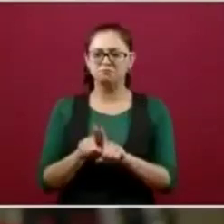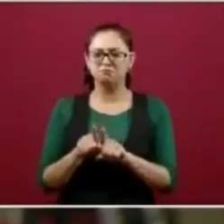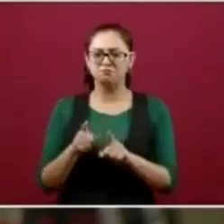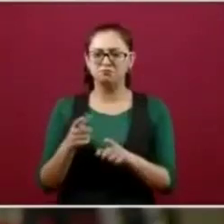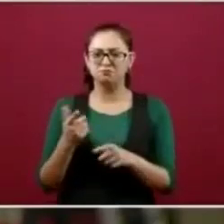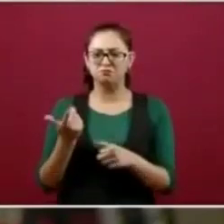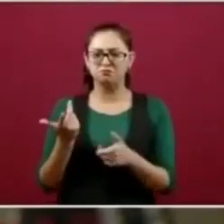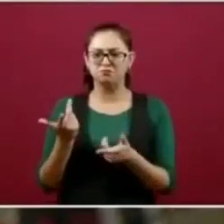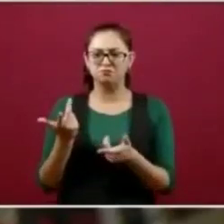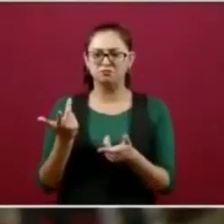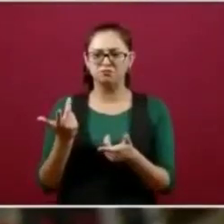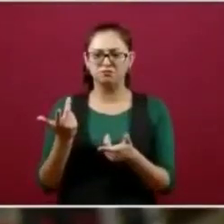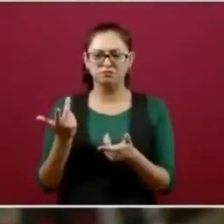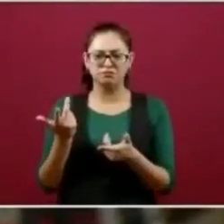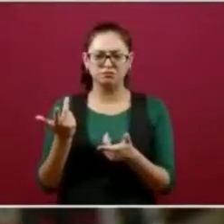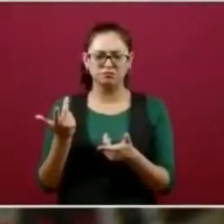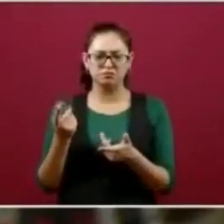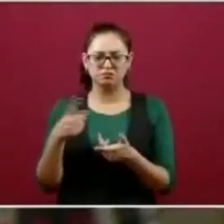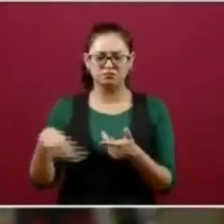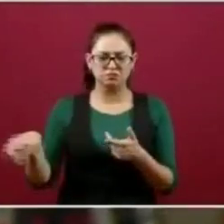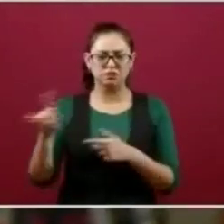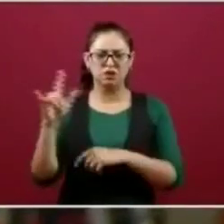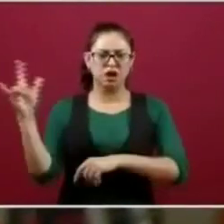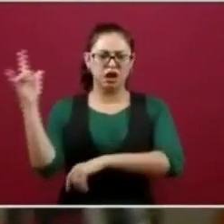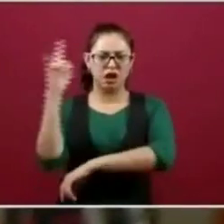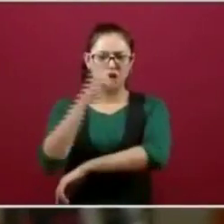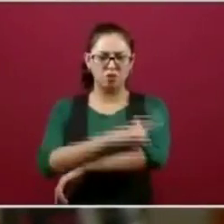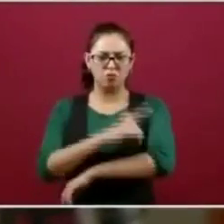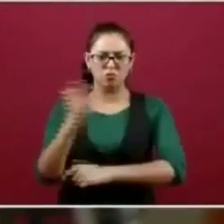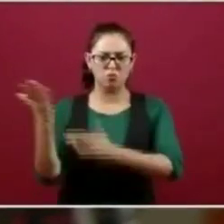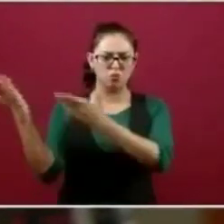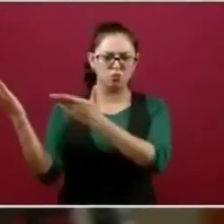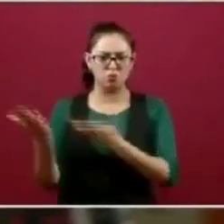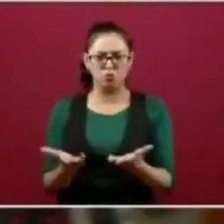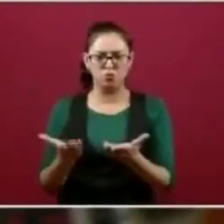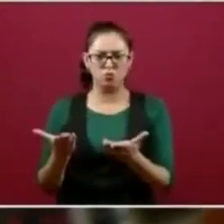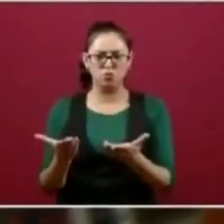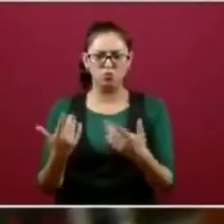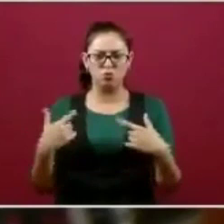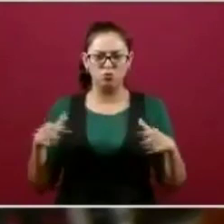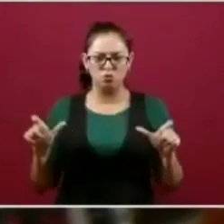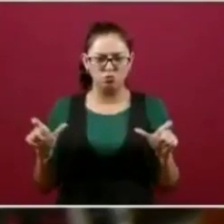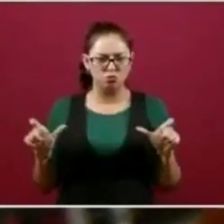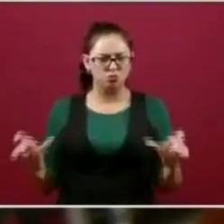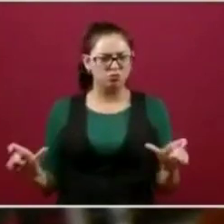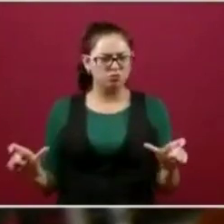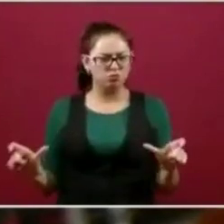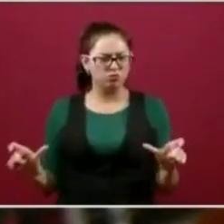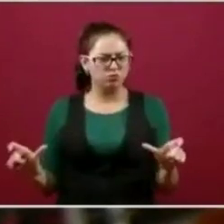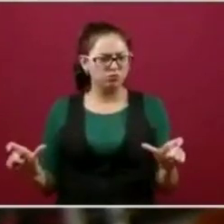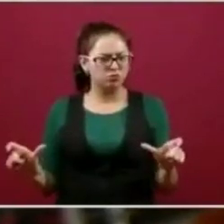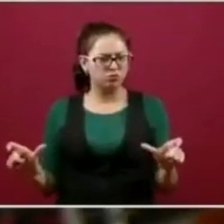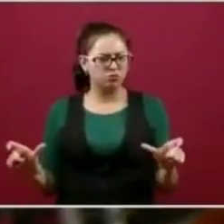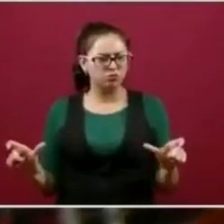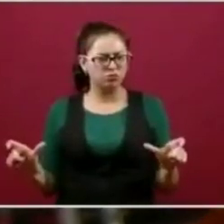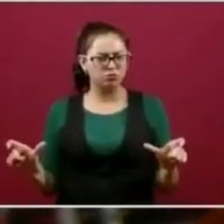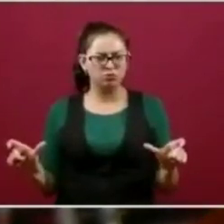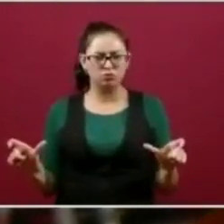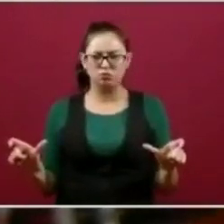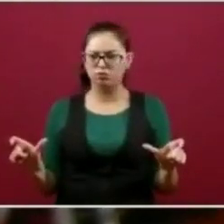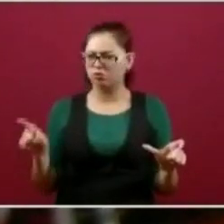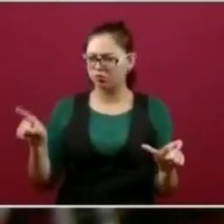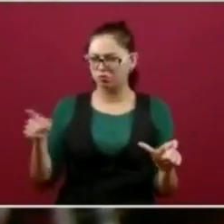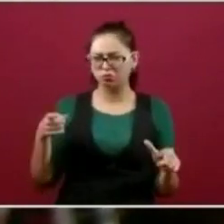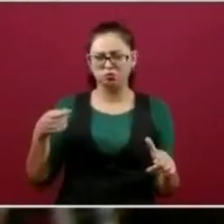llegaron al aeropuerto y que justo cuando llegaron estaban tomados en un cuarto y les